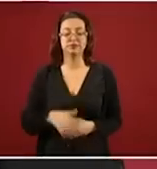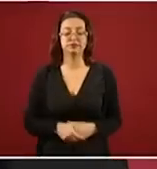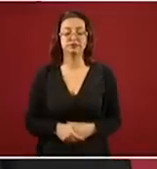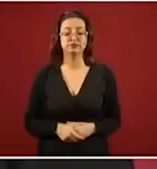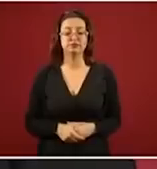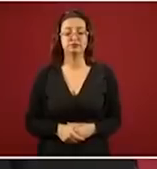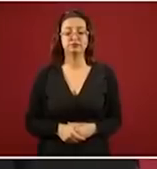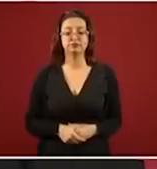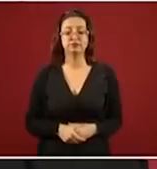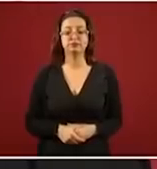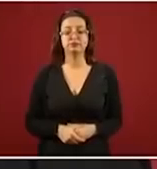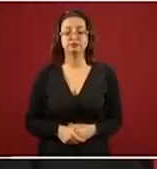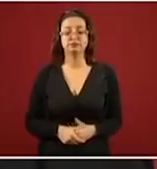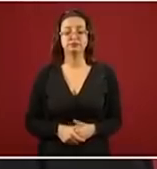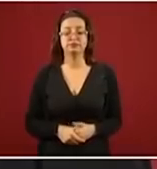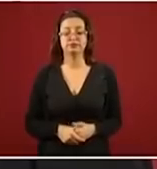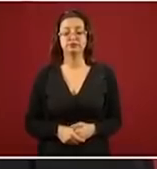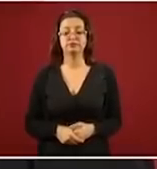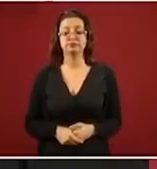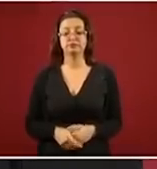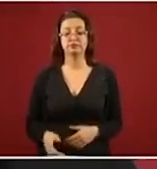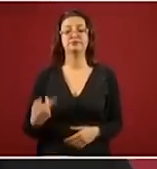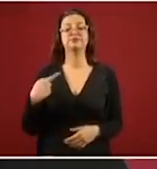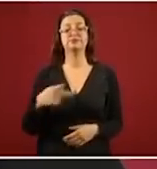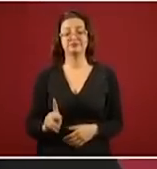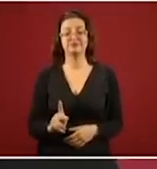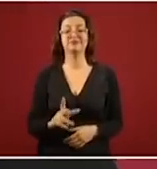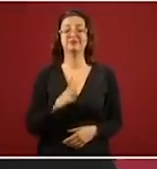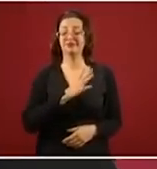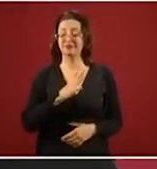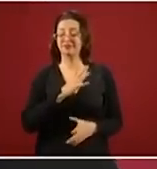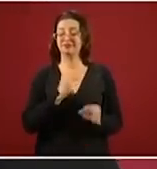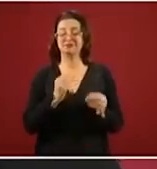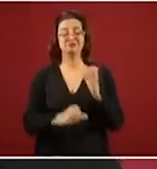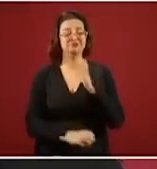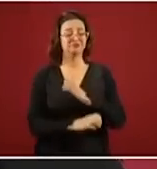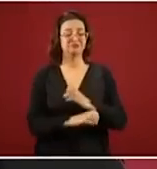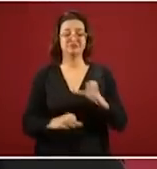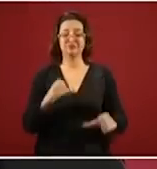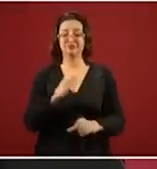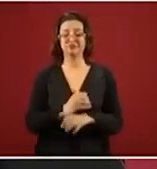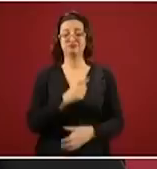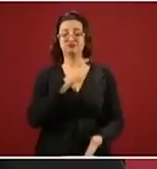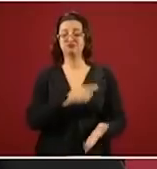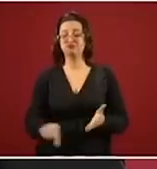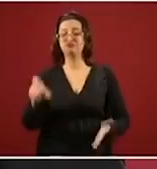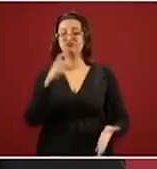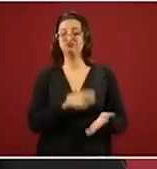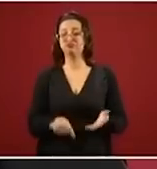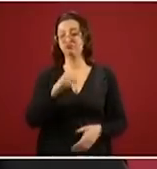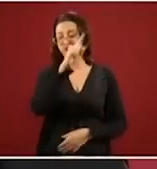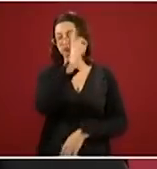pero si tienen muchas propiedades en eeuu